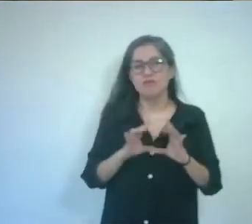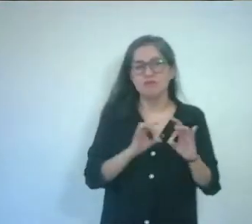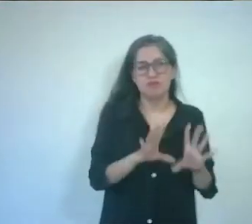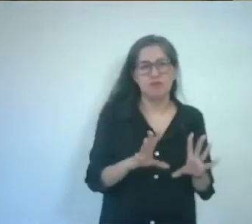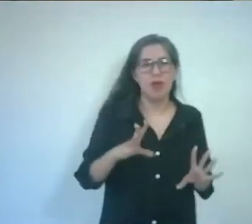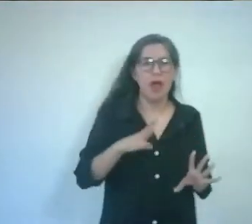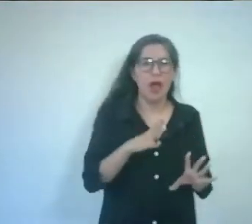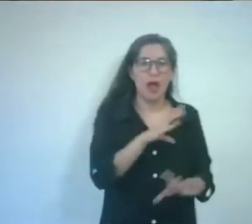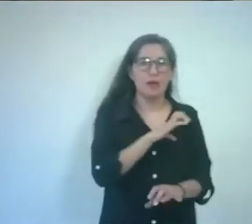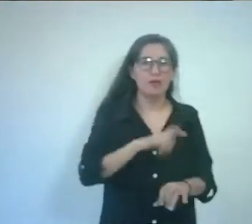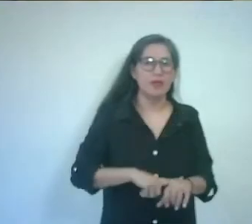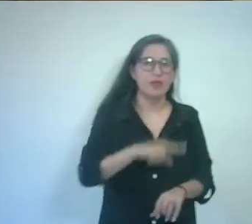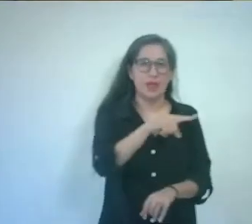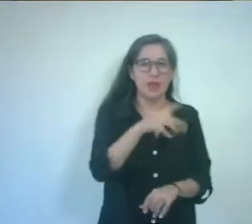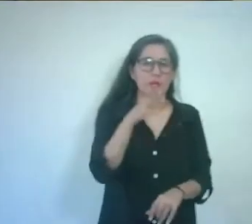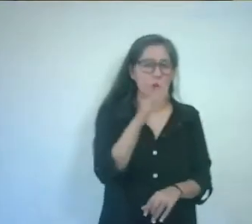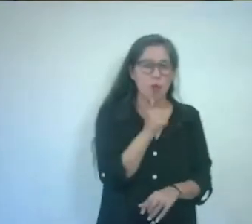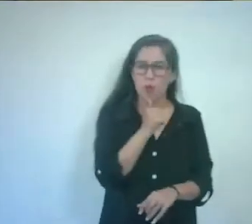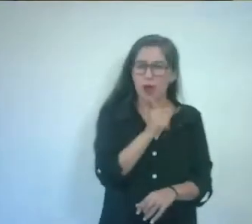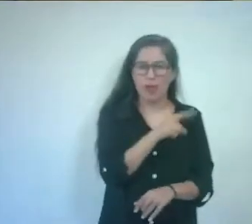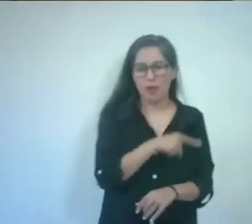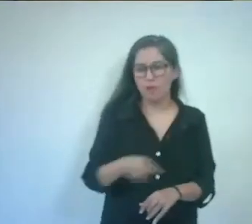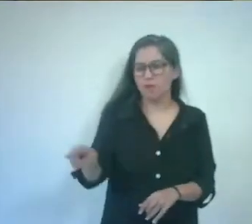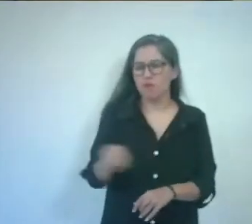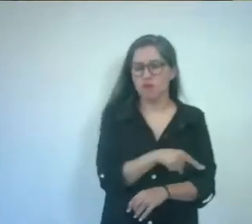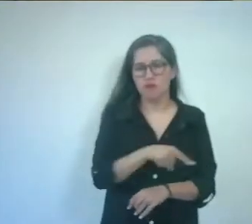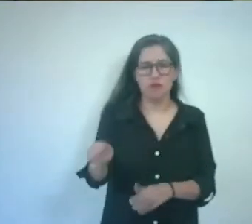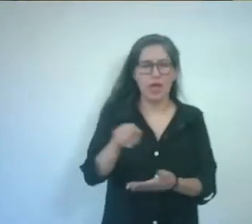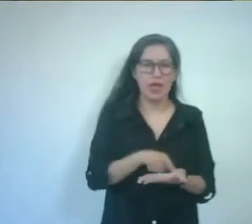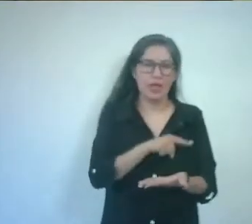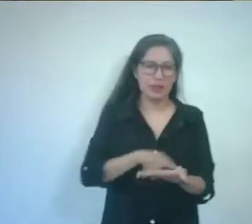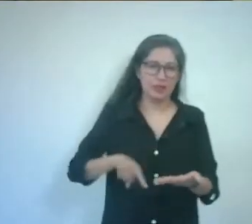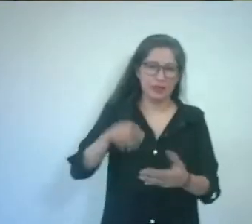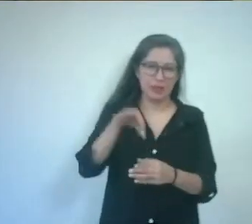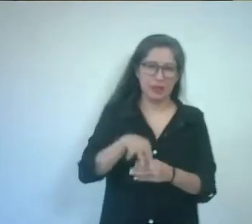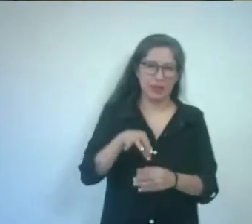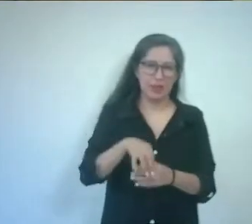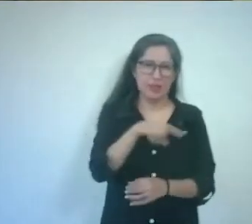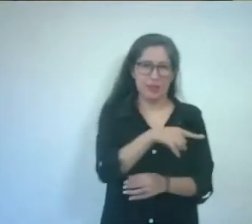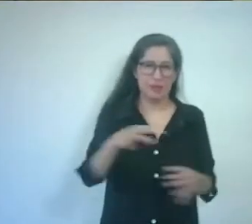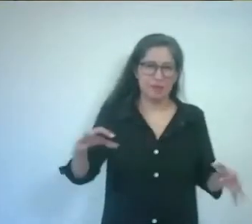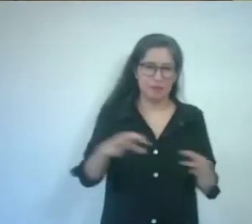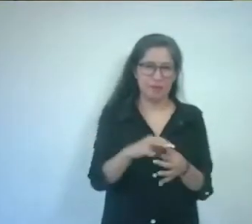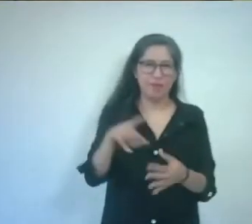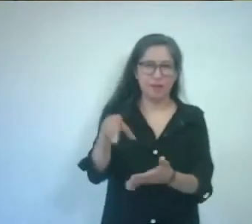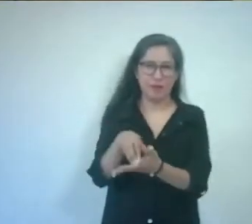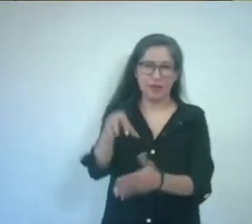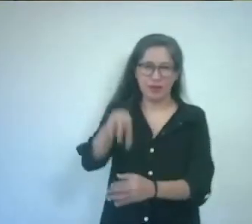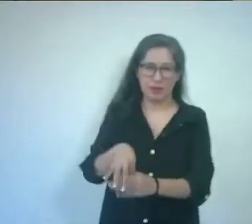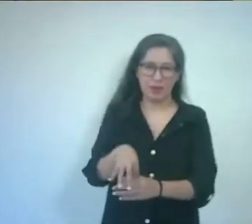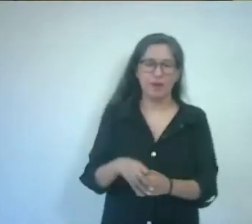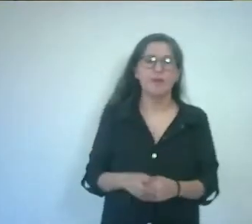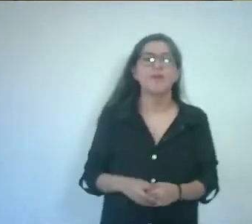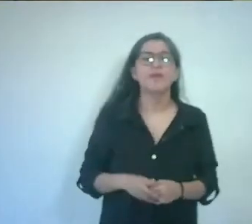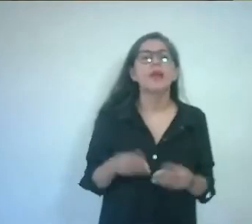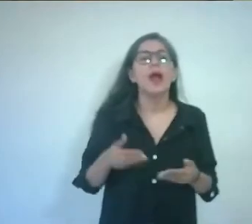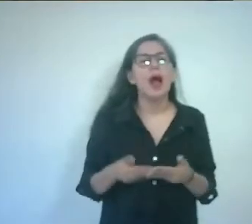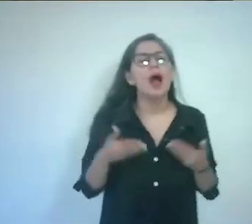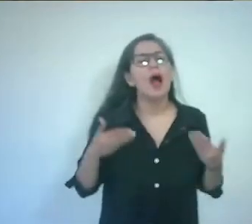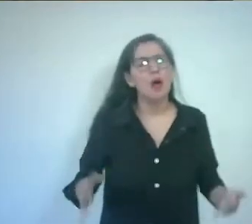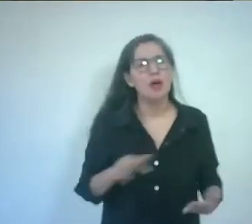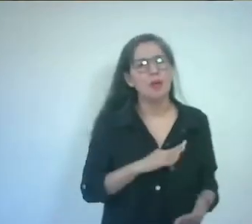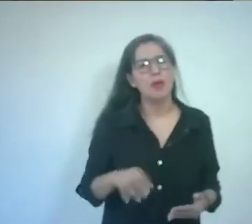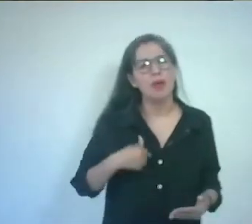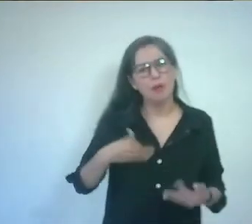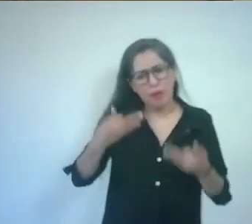condiciones especiales están impedidas para trasladarse a las casillas en las que les corresponde ejercer su voto. Podemos hoy constatar